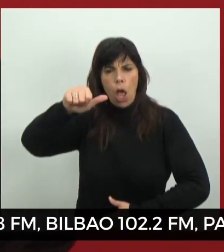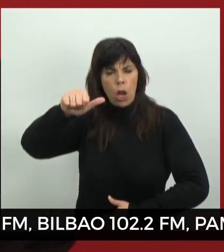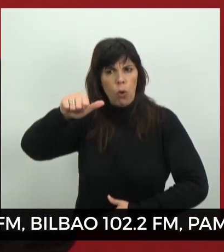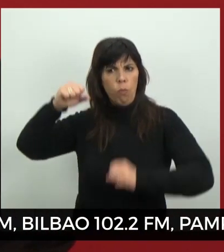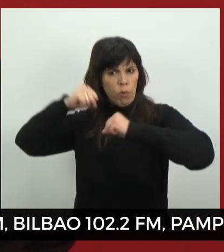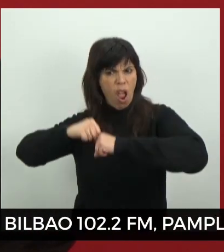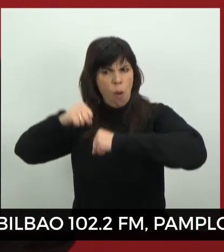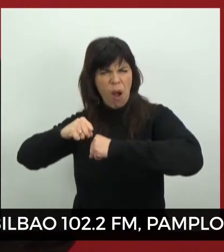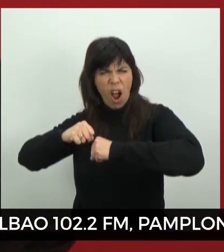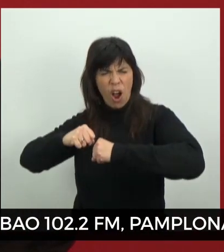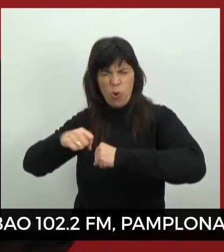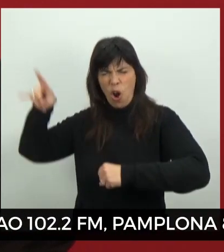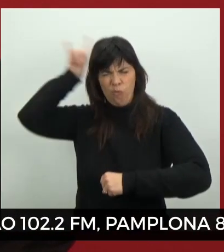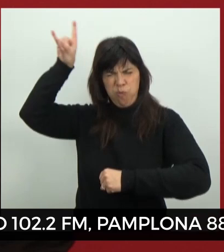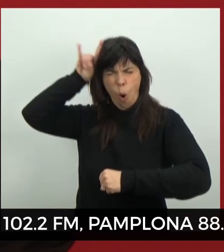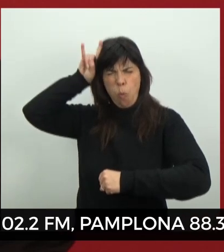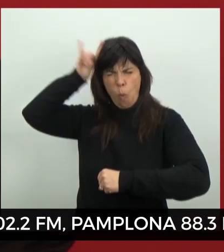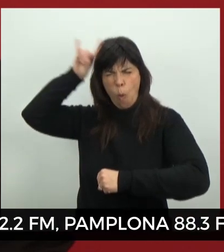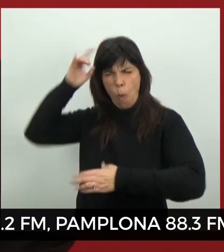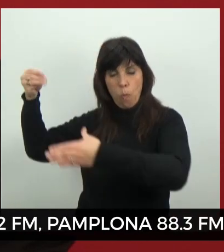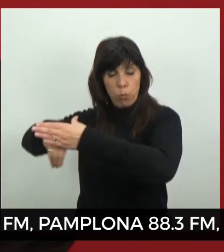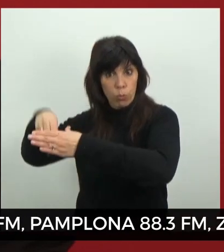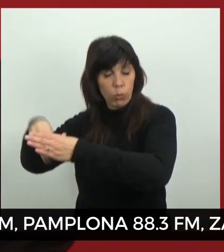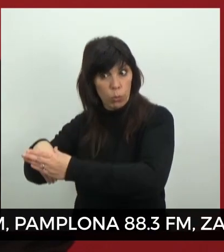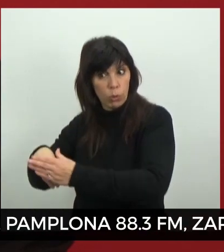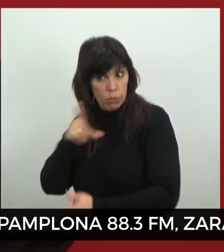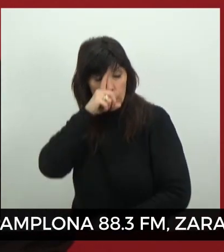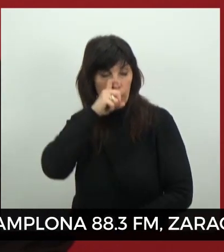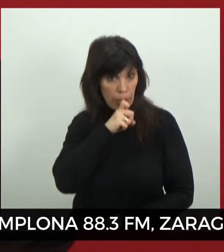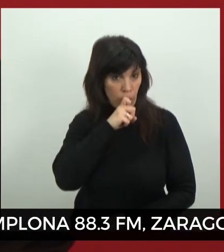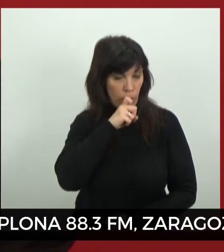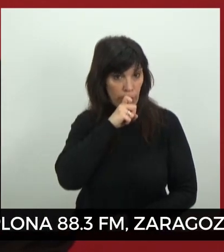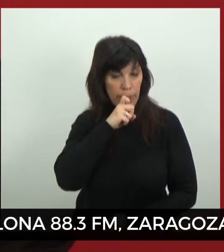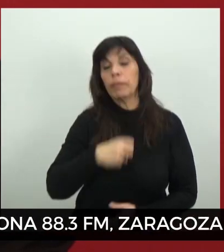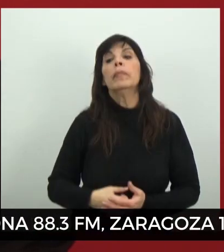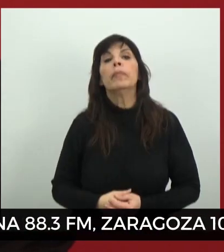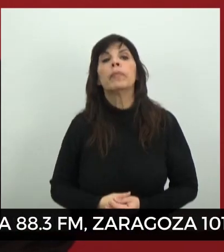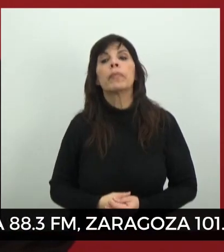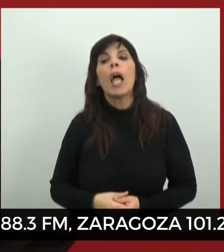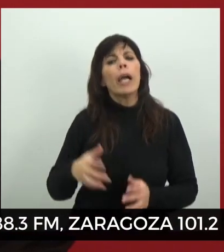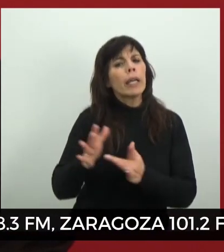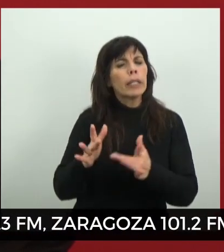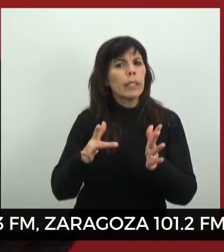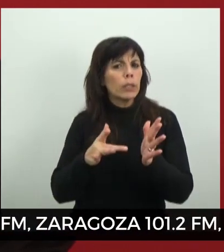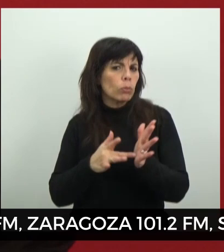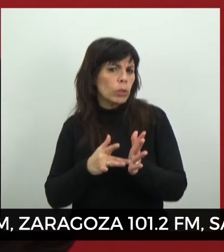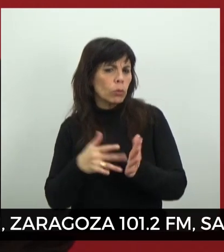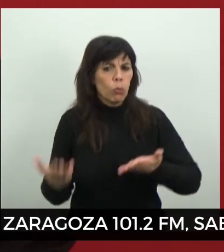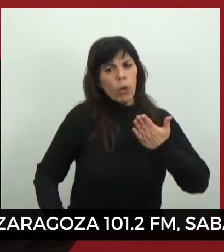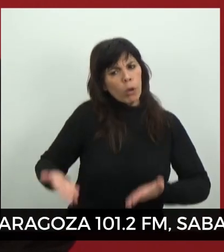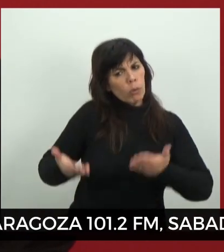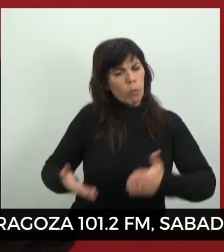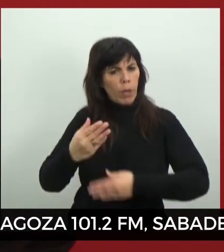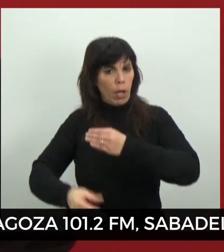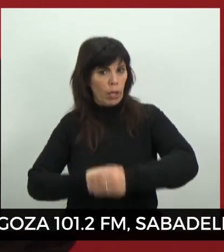hizo una comparación de la liberación de este chaval con mover un monte. Él dijo que